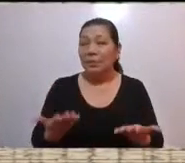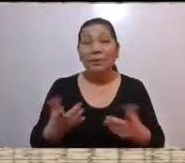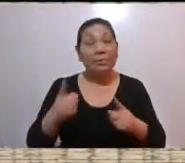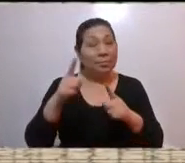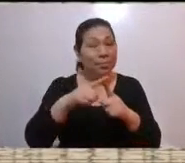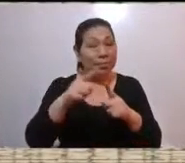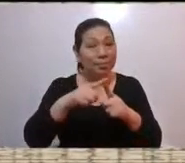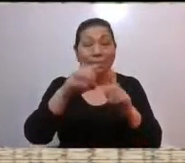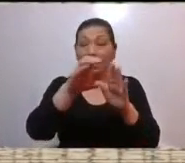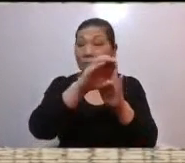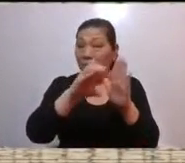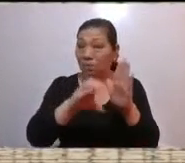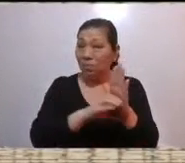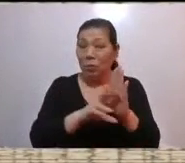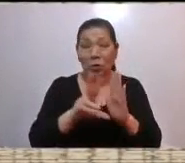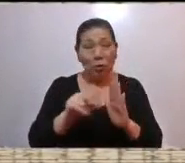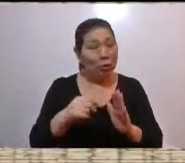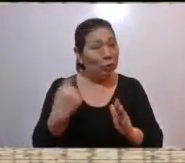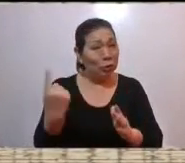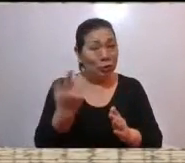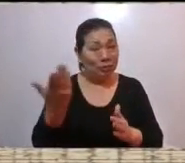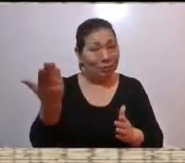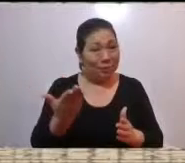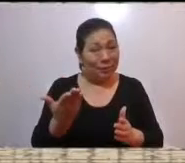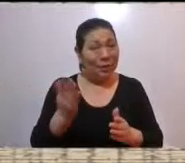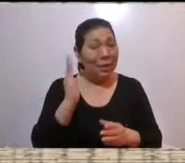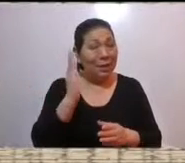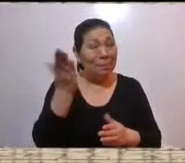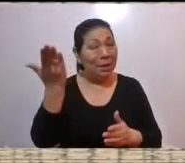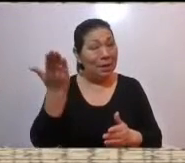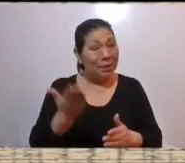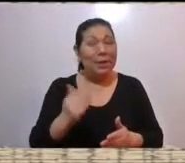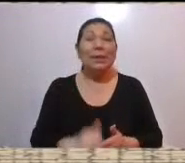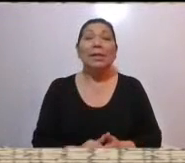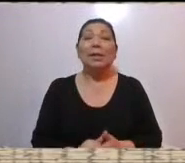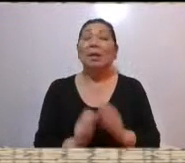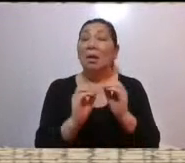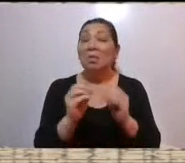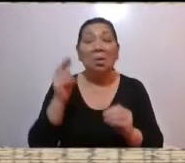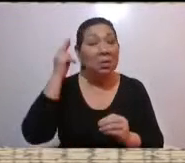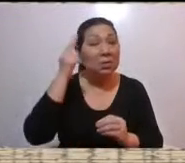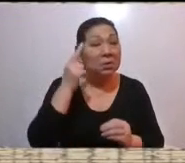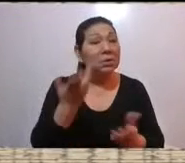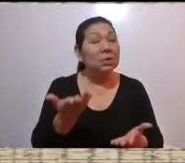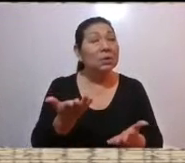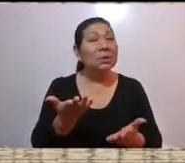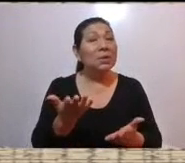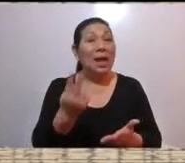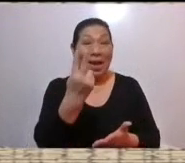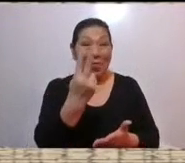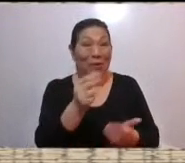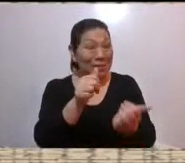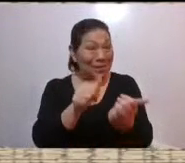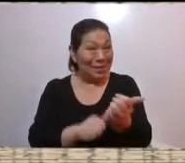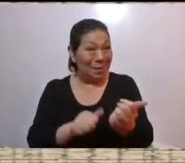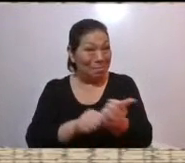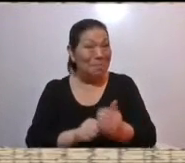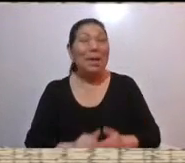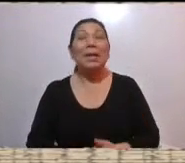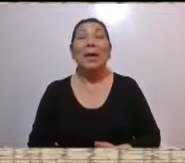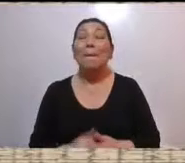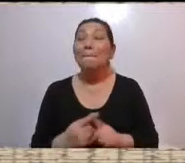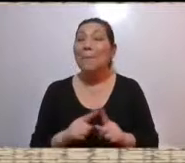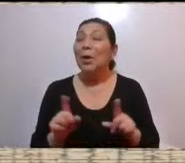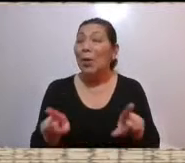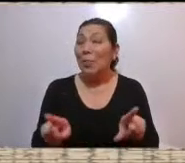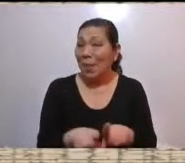En este caso, el Tribunal Constitucional no solo declara fundada la demanda, es decir, les da la razón a las ciudadanas